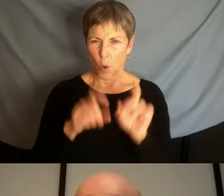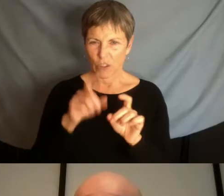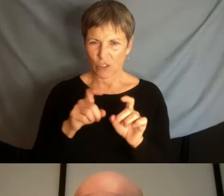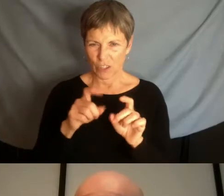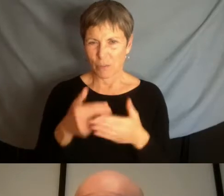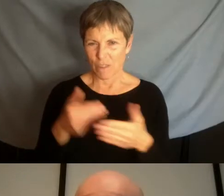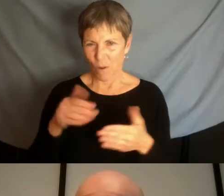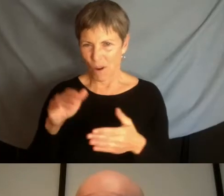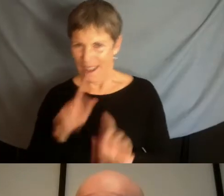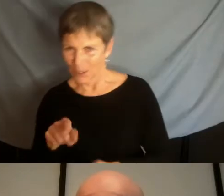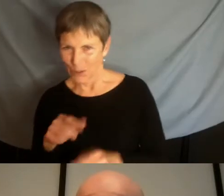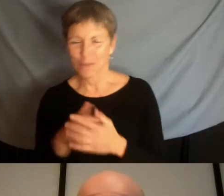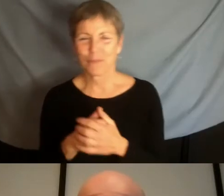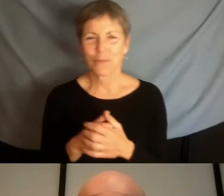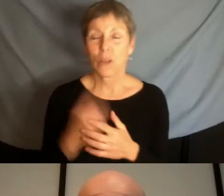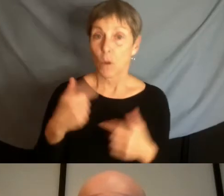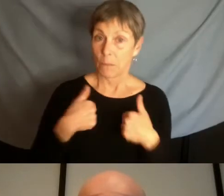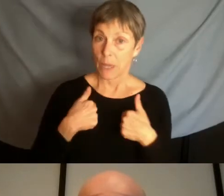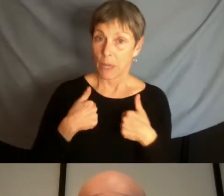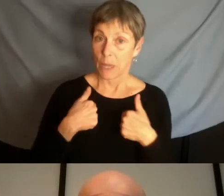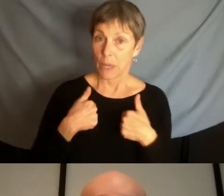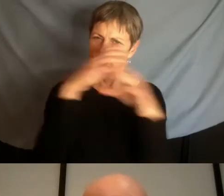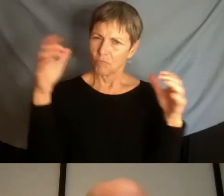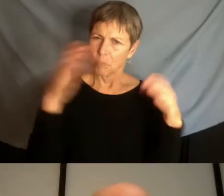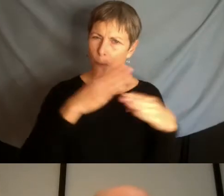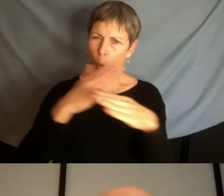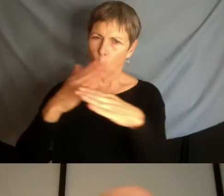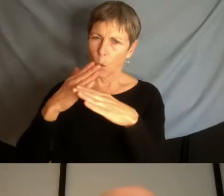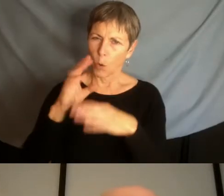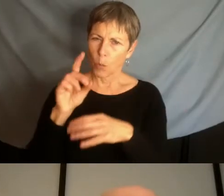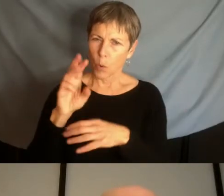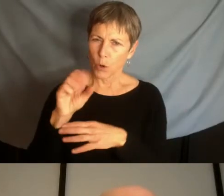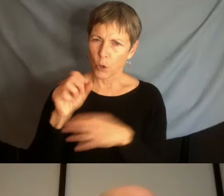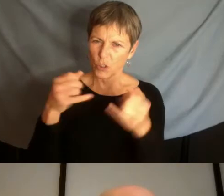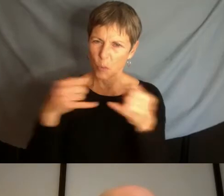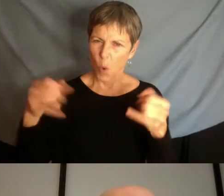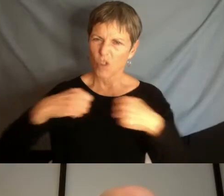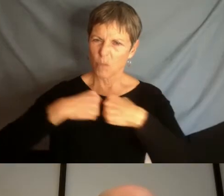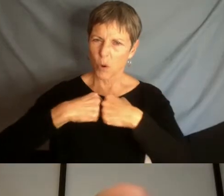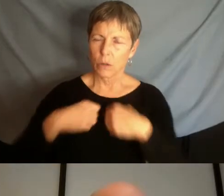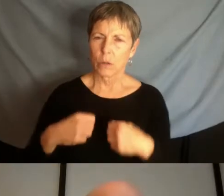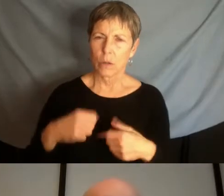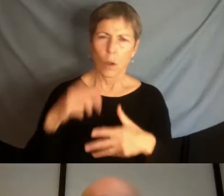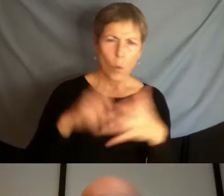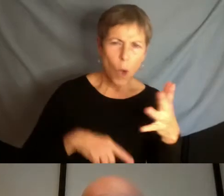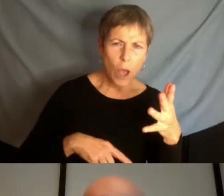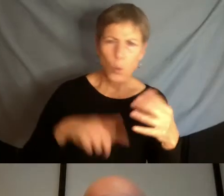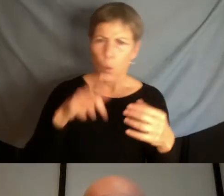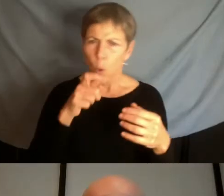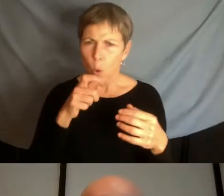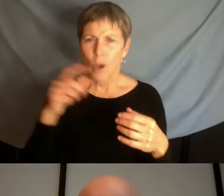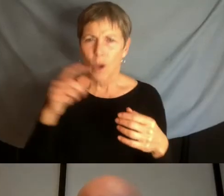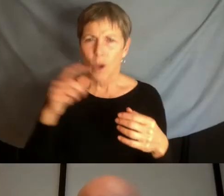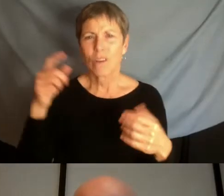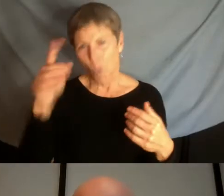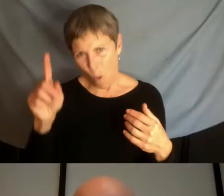cosas preliminares que serían útiles preguntar. Entonces, para mí, cuando pienso en fronteras, tenemos que preguntar